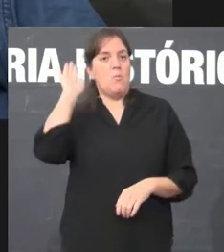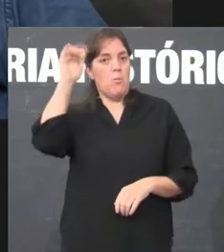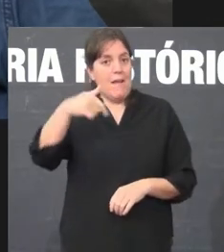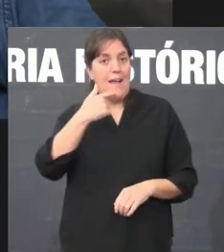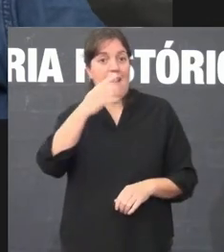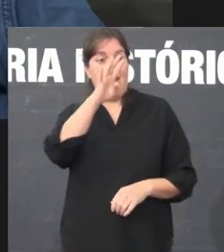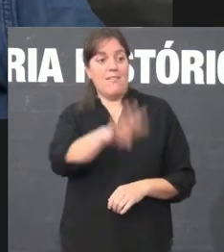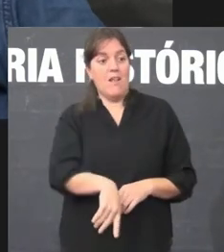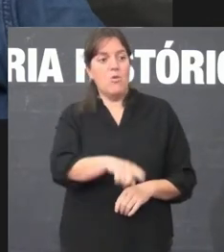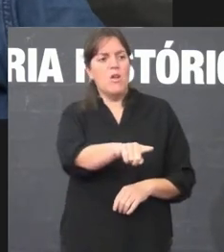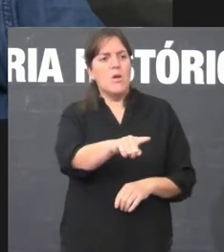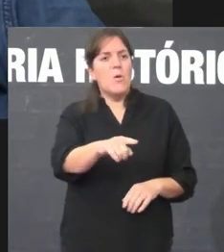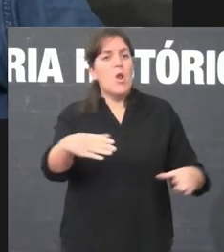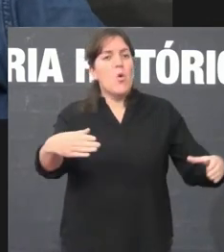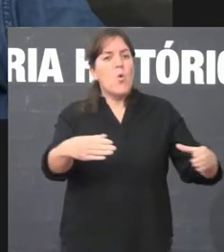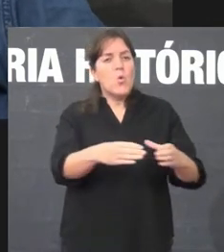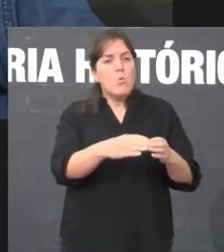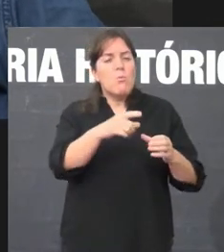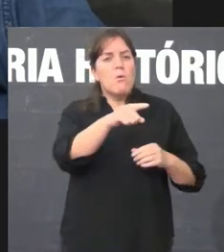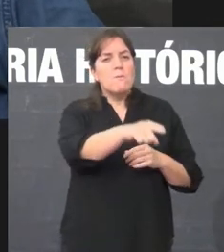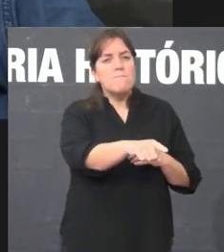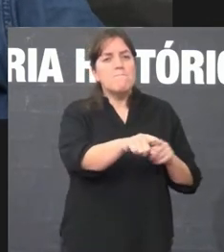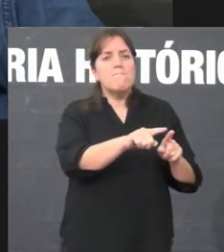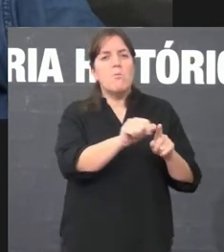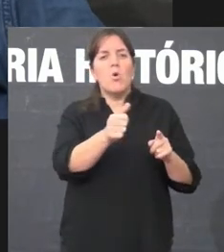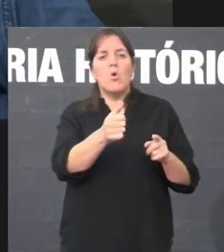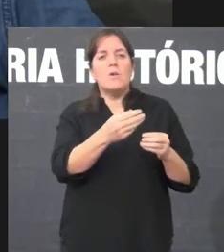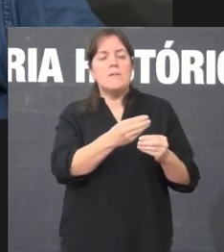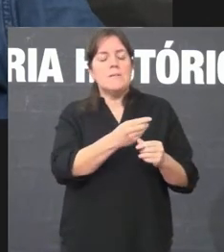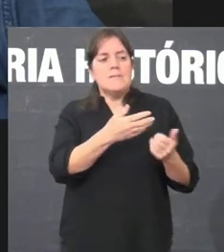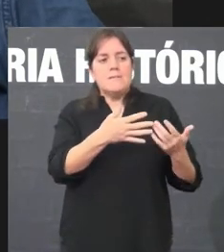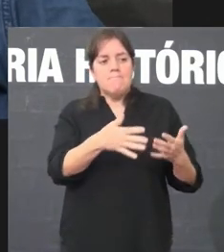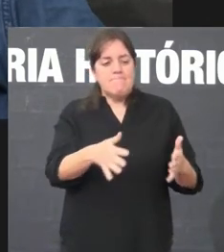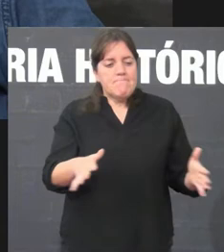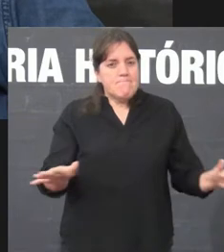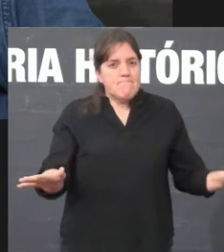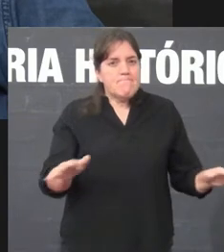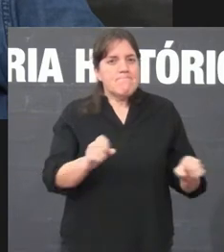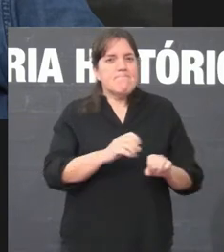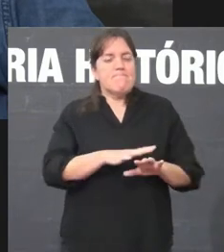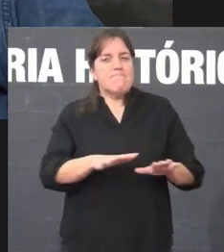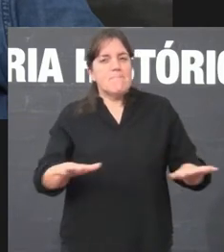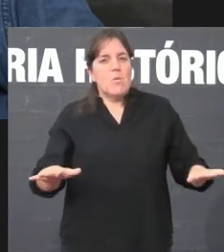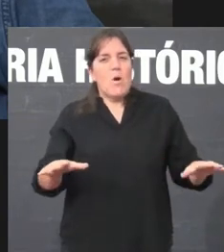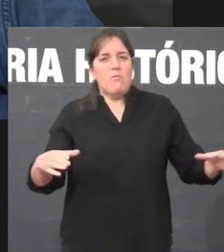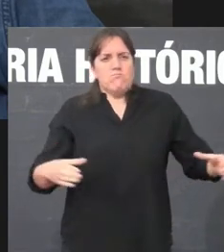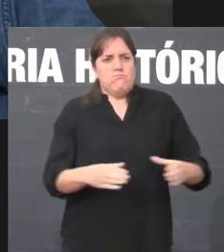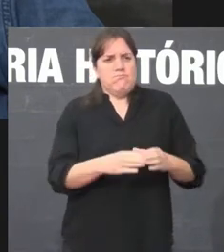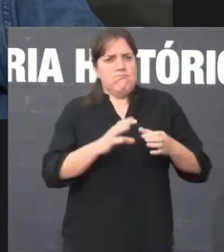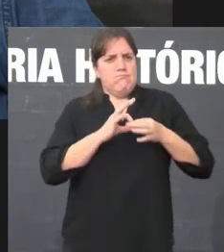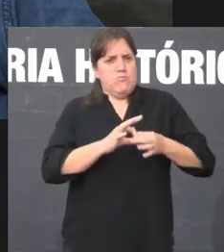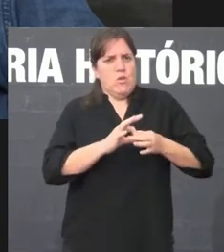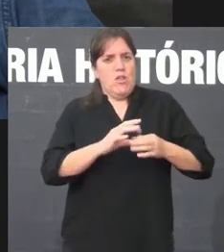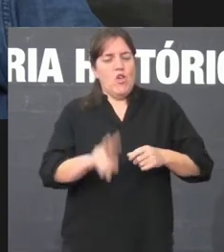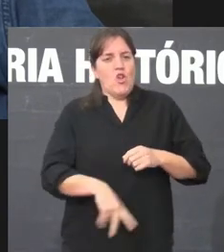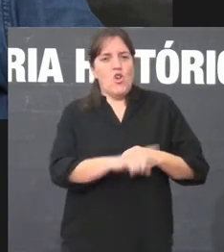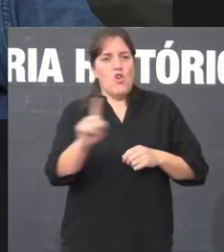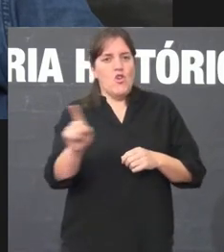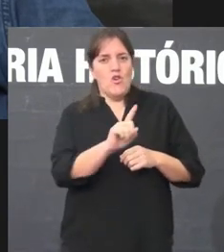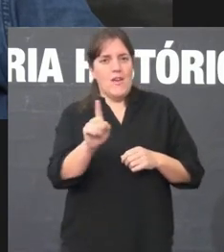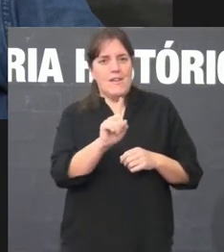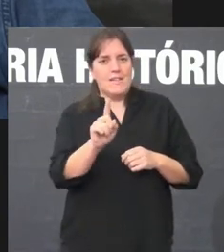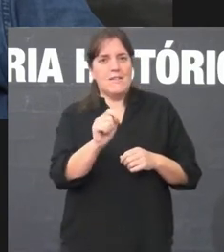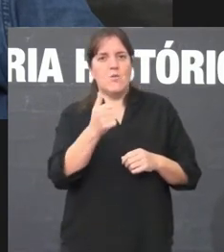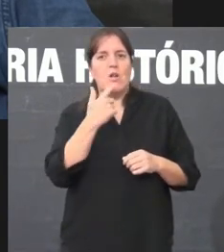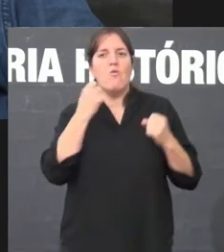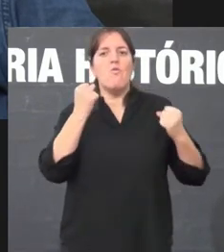poco diluido y que no tenía la fuerza que tenía antes. Mi